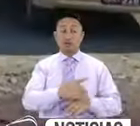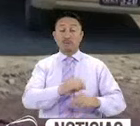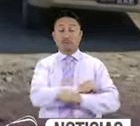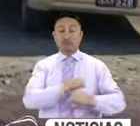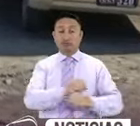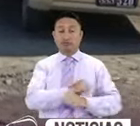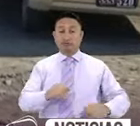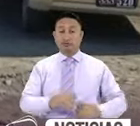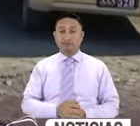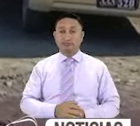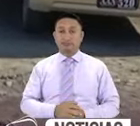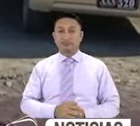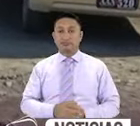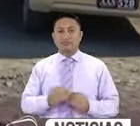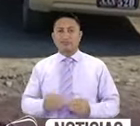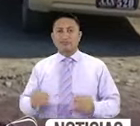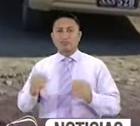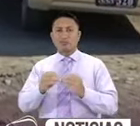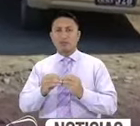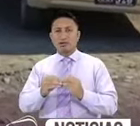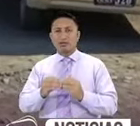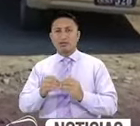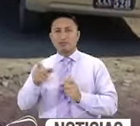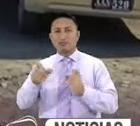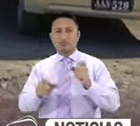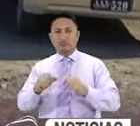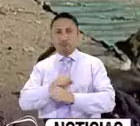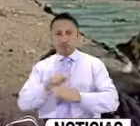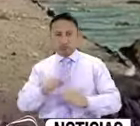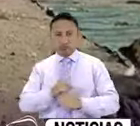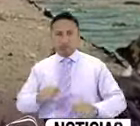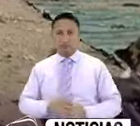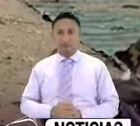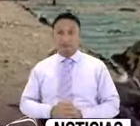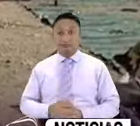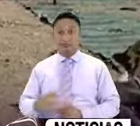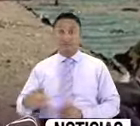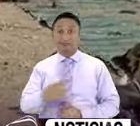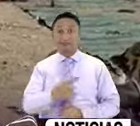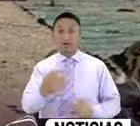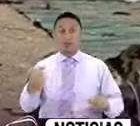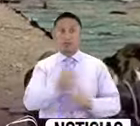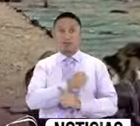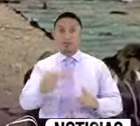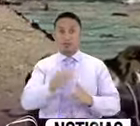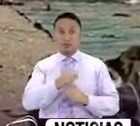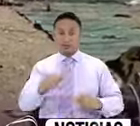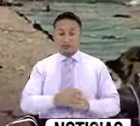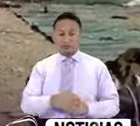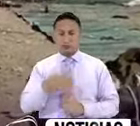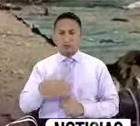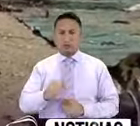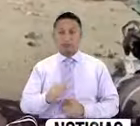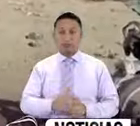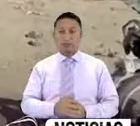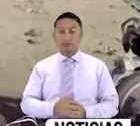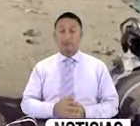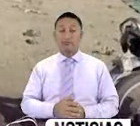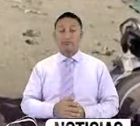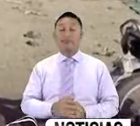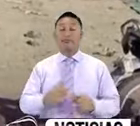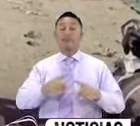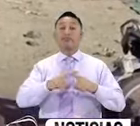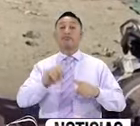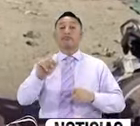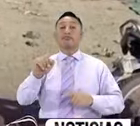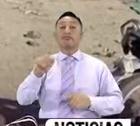más atentados contra decenas de postulantes. Este panorama de violencia se ha encrudecido en el país desde el encarcelamiento del ex primer ministro